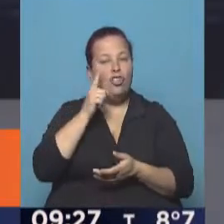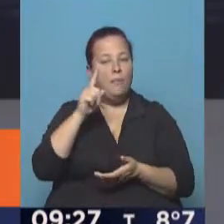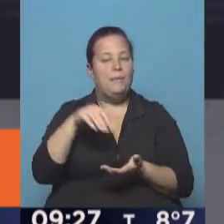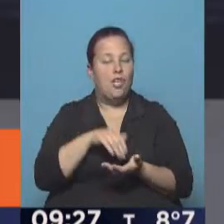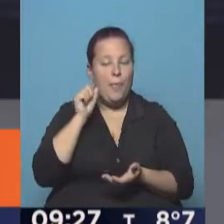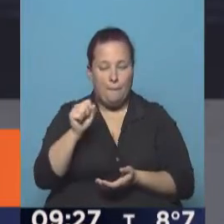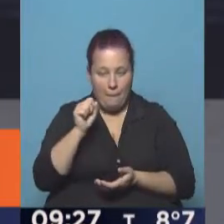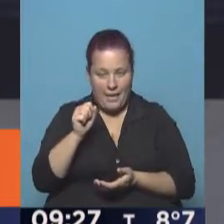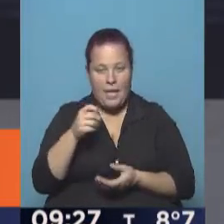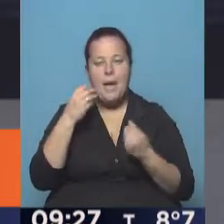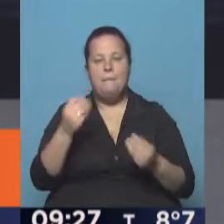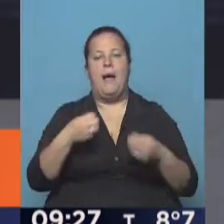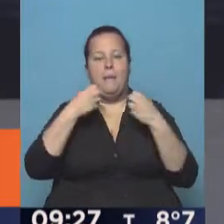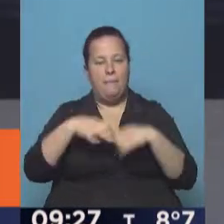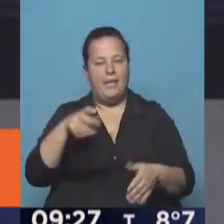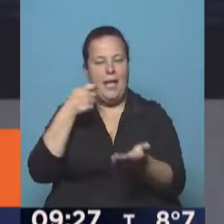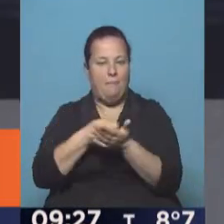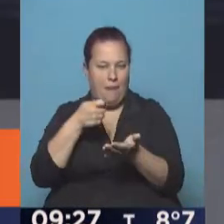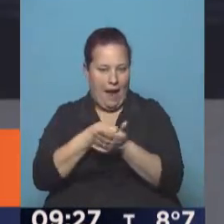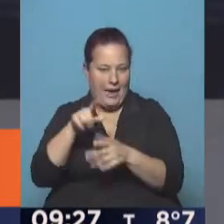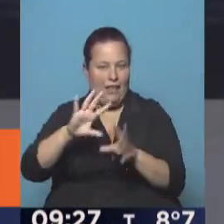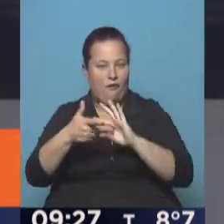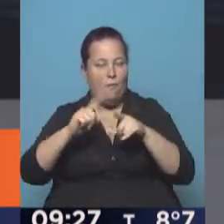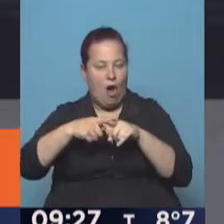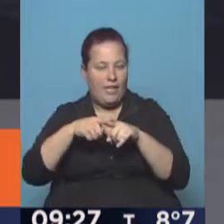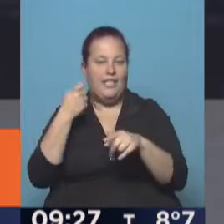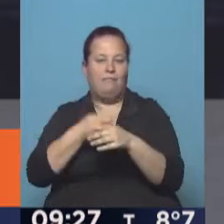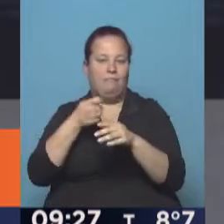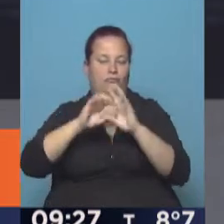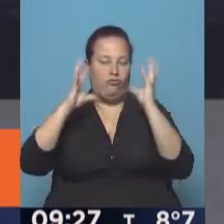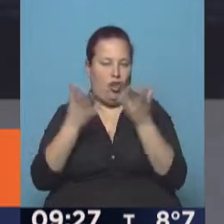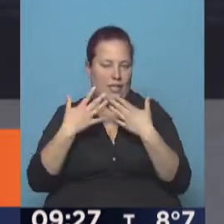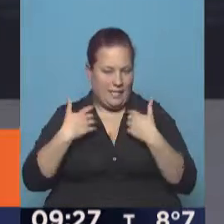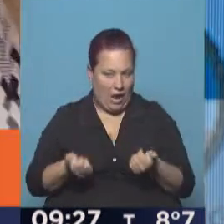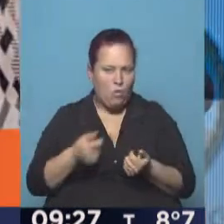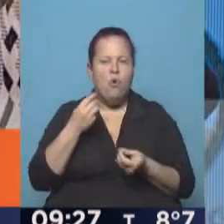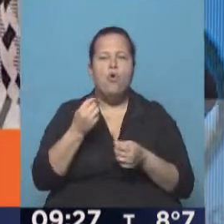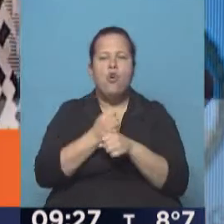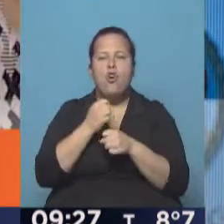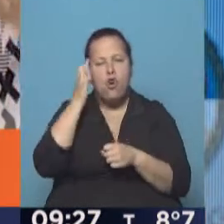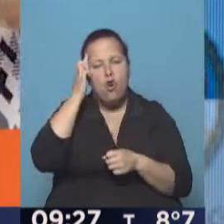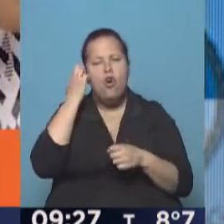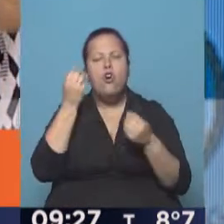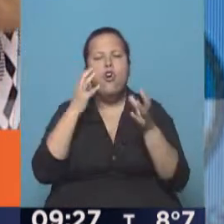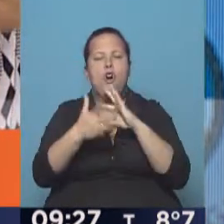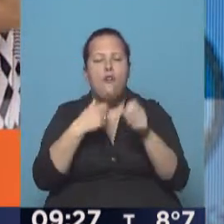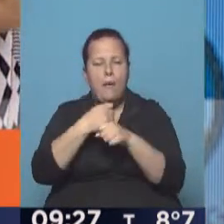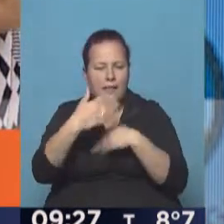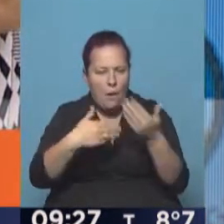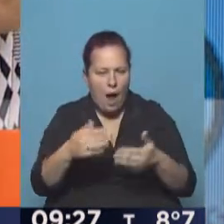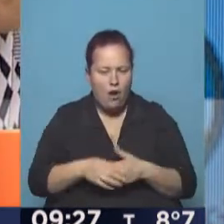de pesos para comenzar a financiar esta política de cobertura universal de salud. ¿Eso cómo lo trabajaron? ¿Cómo fueron